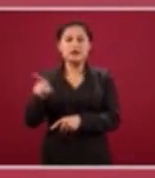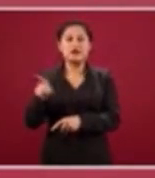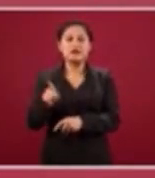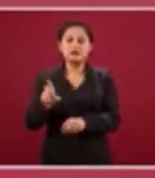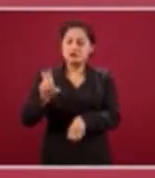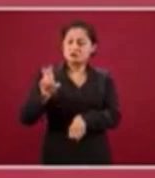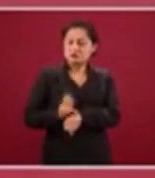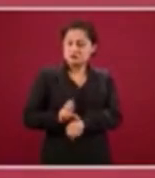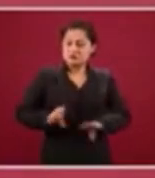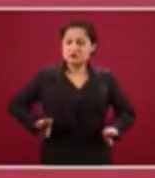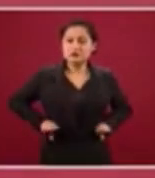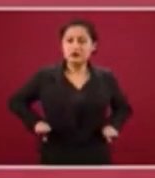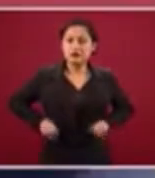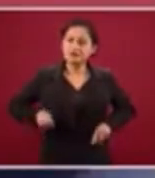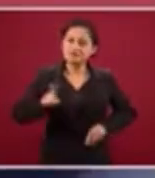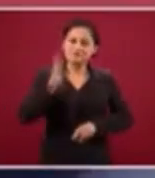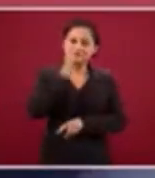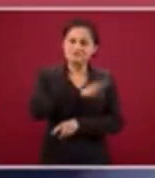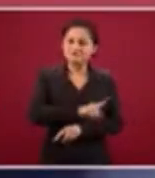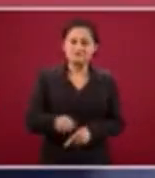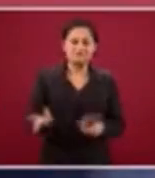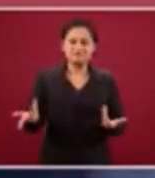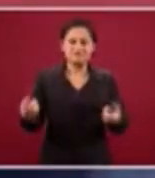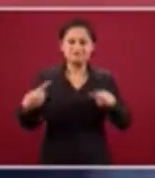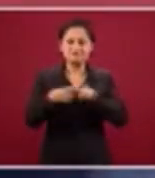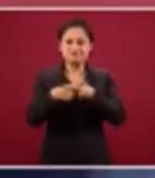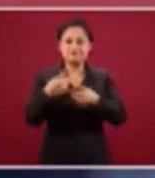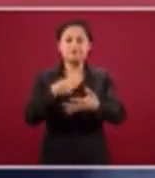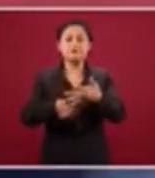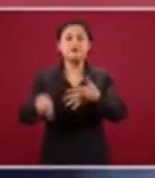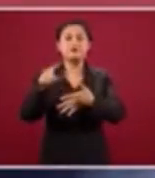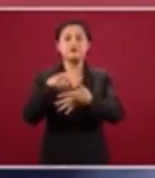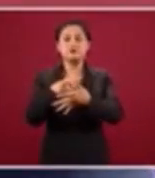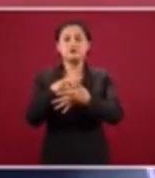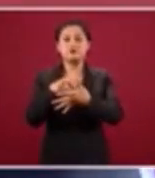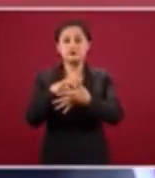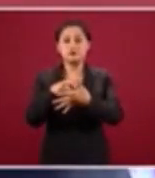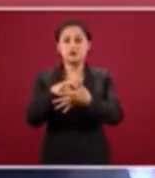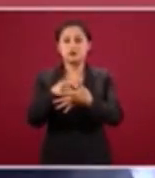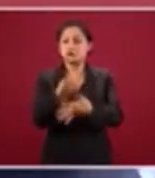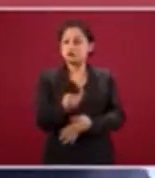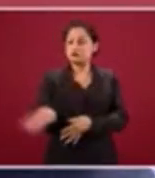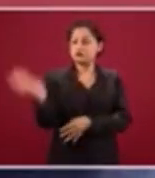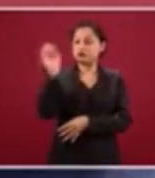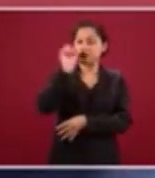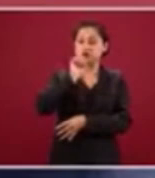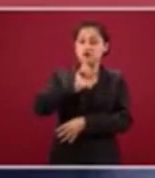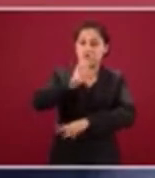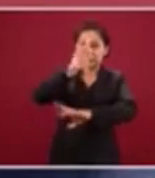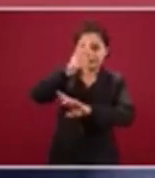Cinco, se tiene que respetar a las mujeres.